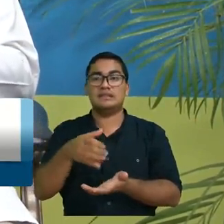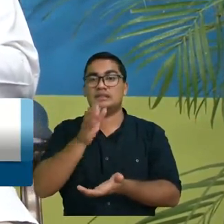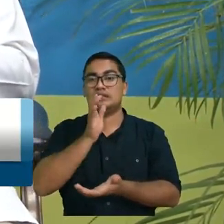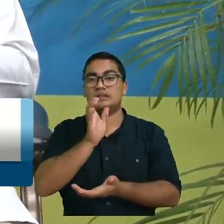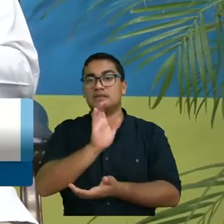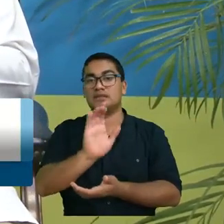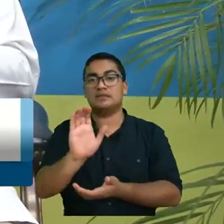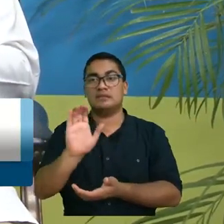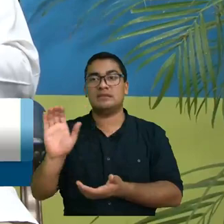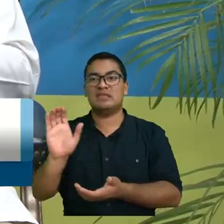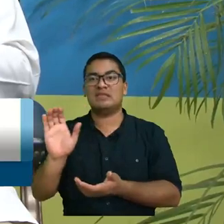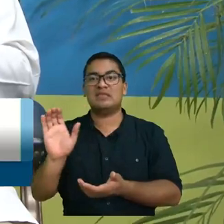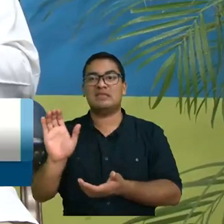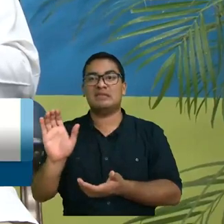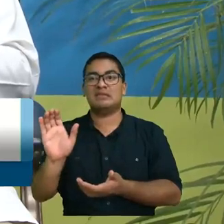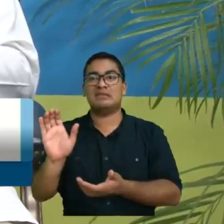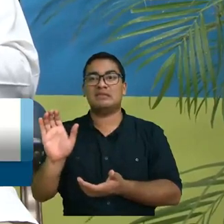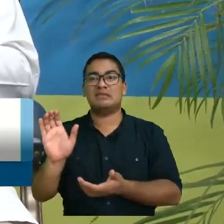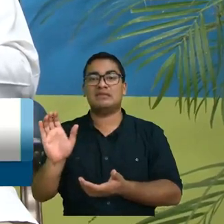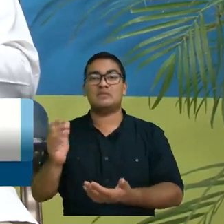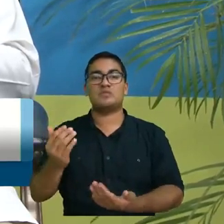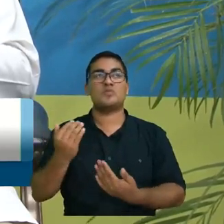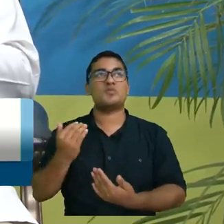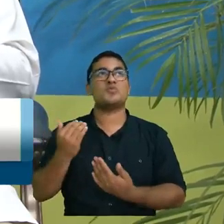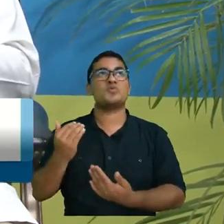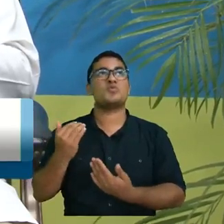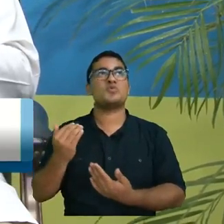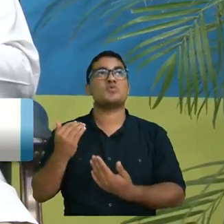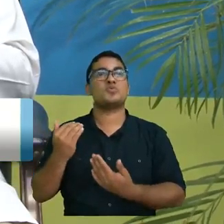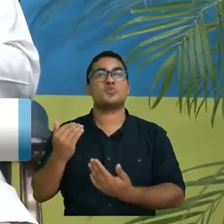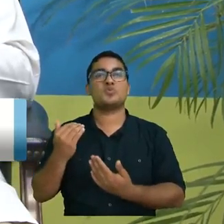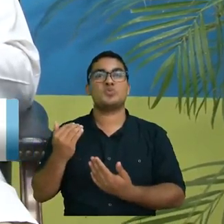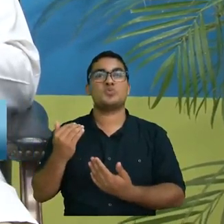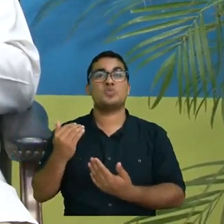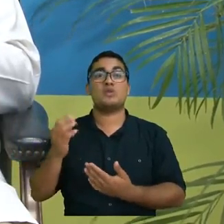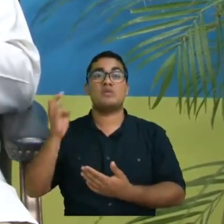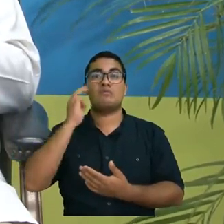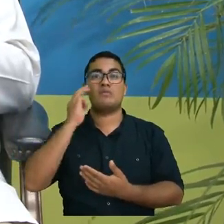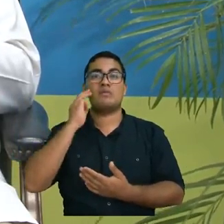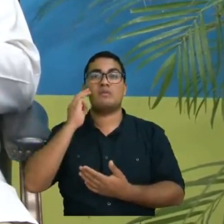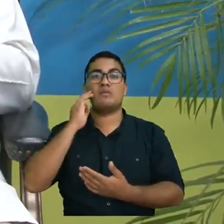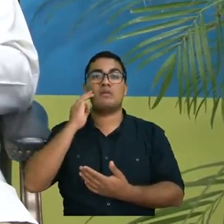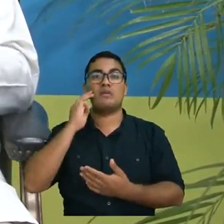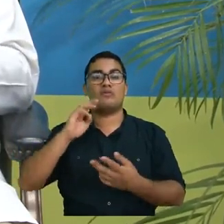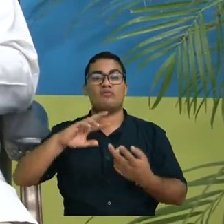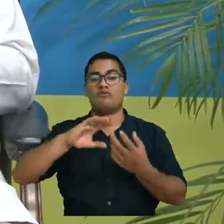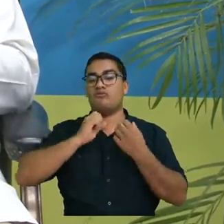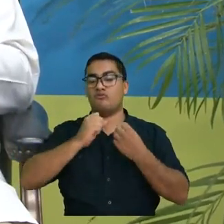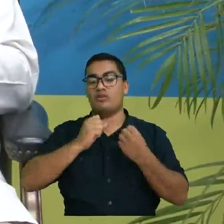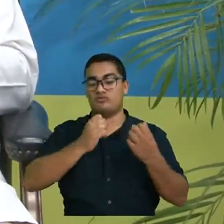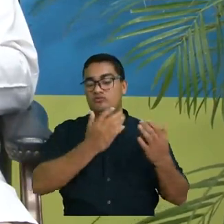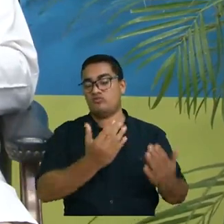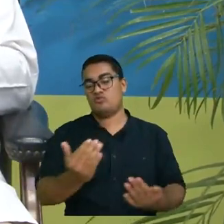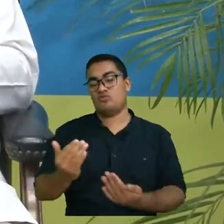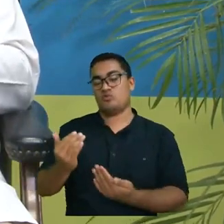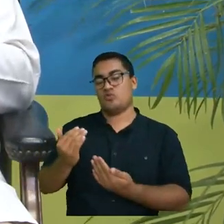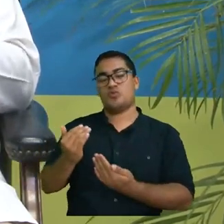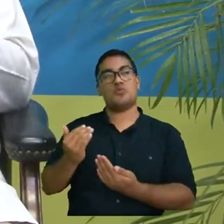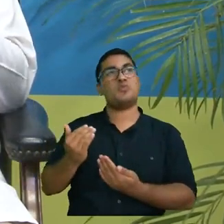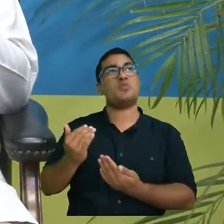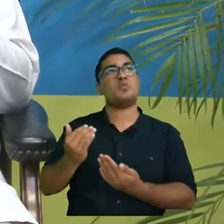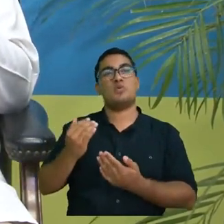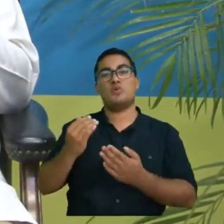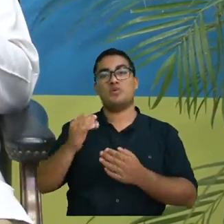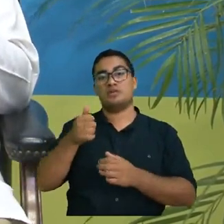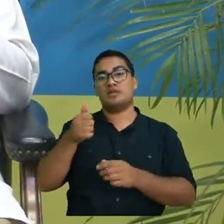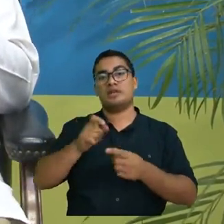adquieren inmunidad a través de la lactancia materna. Entonces, la mamá le transmite todas sus defensas a través de la leche materna, y esto los protege los primeros